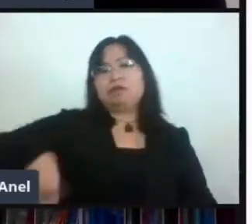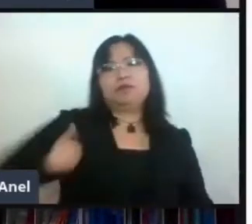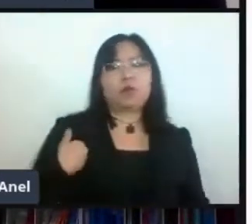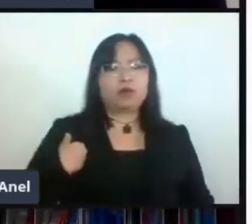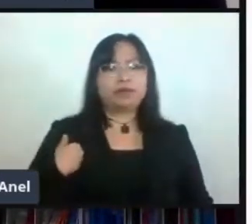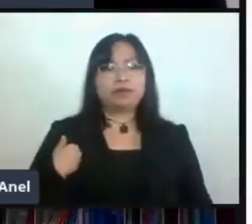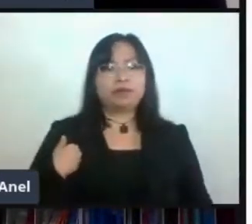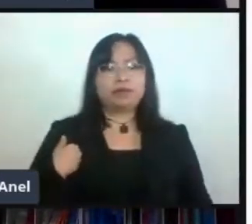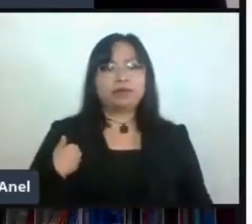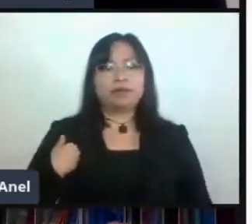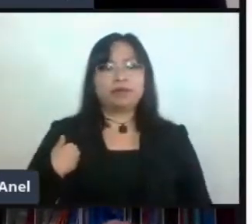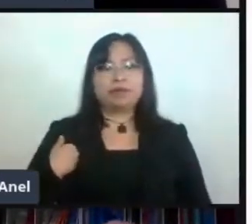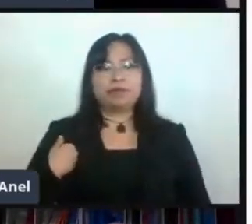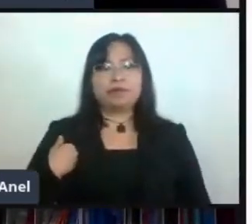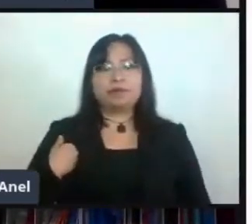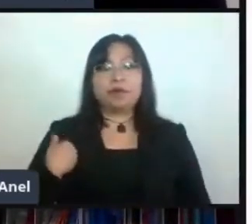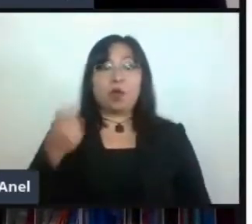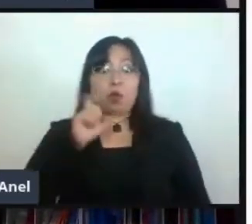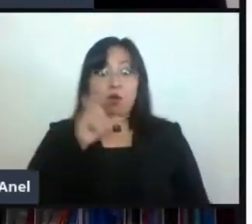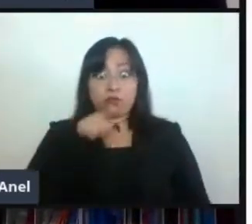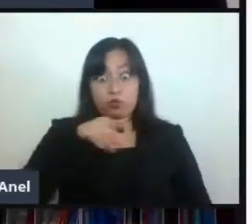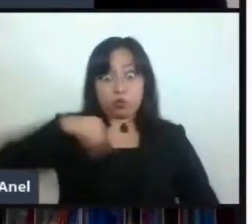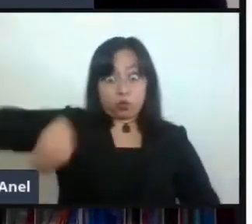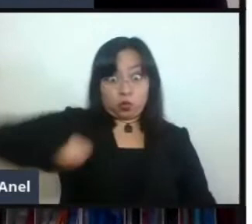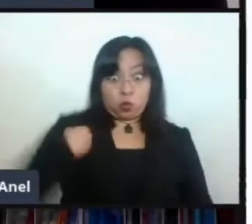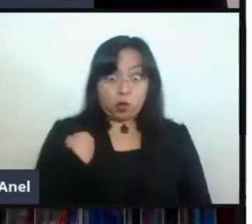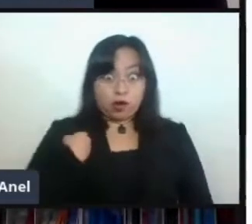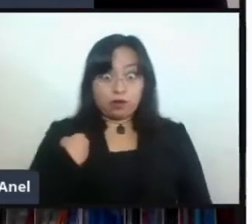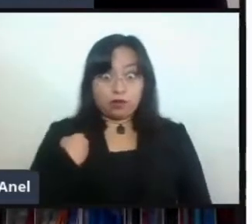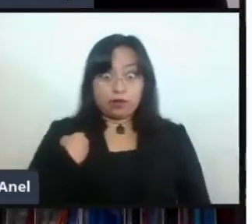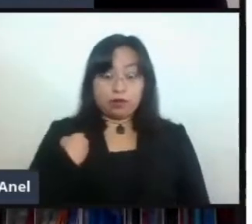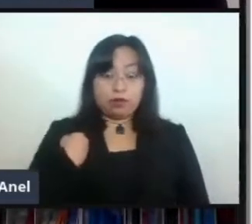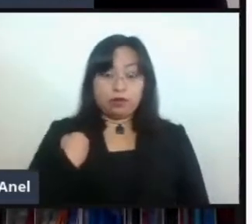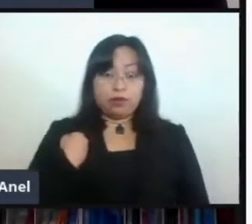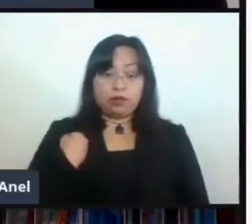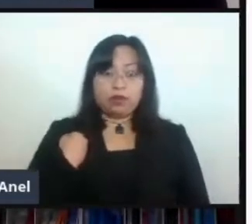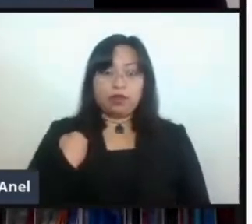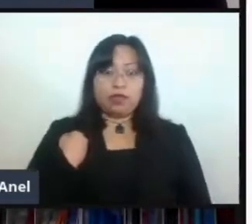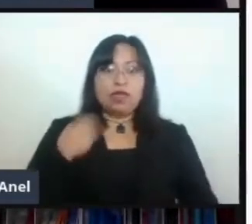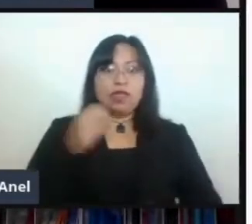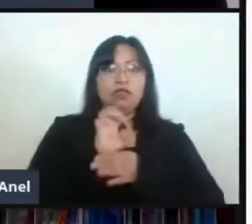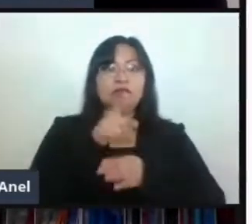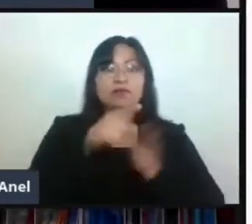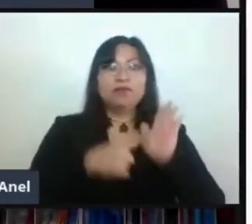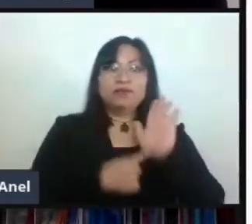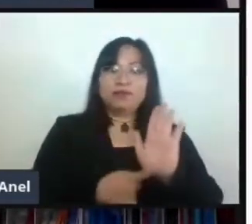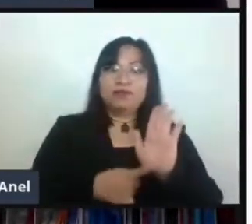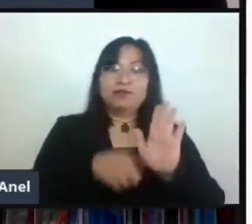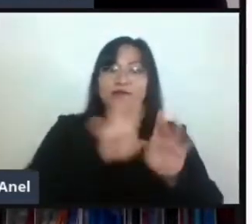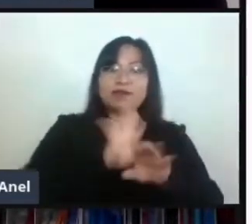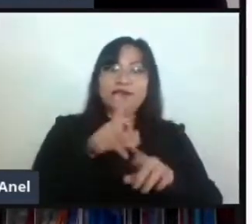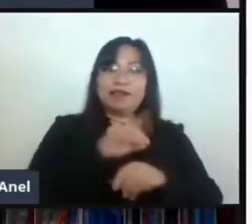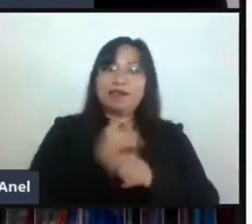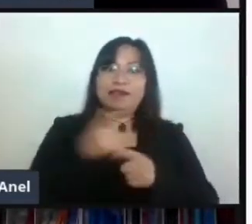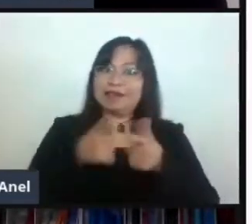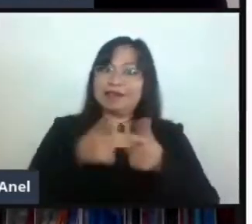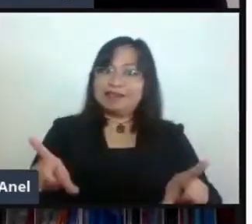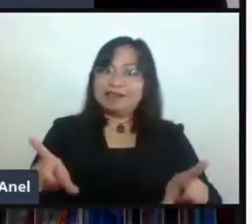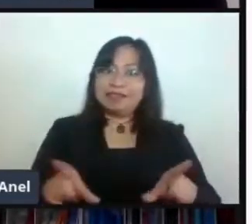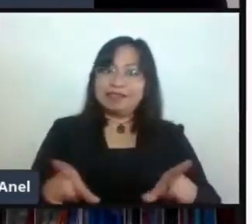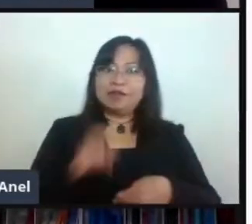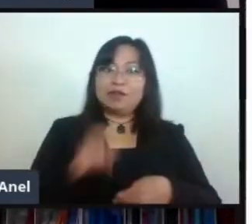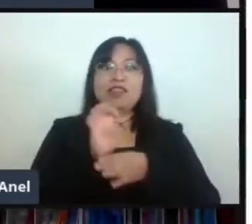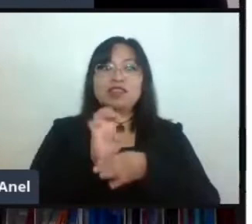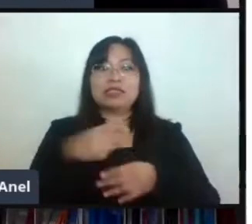Entonces, cuando guardan, fíjense cómo aparece la rúbrica. Así es como la vería el padre